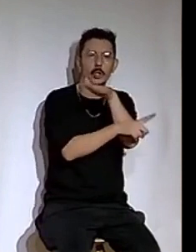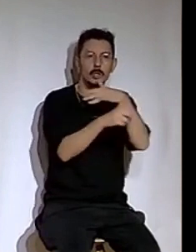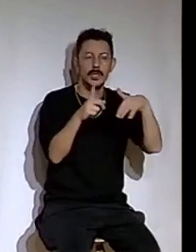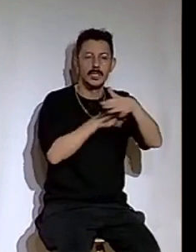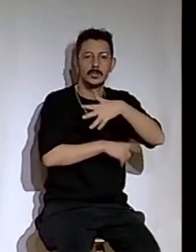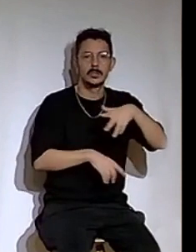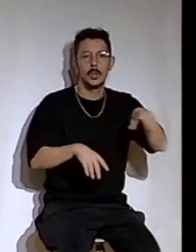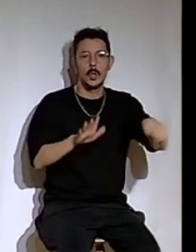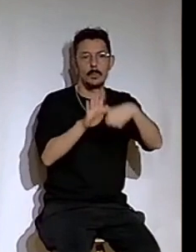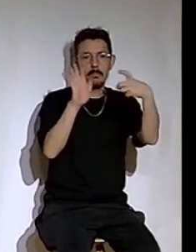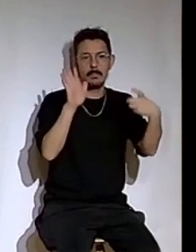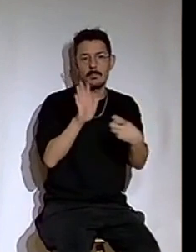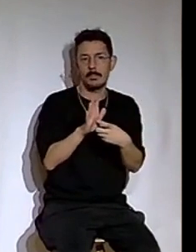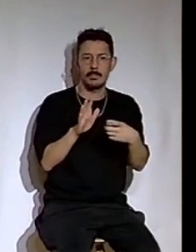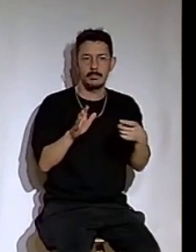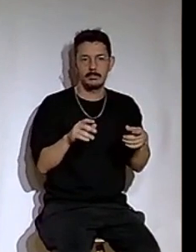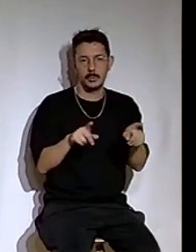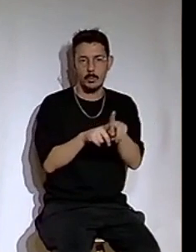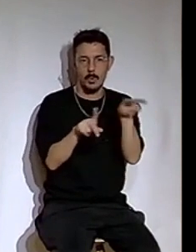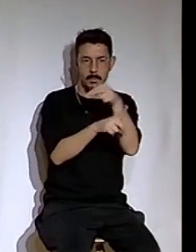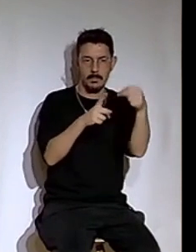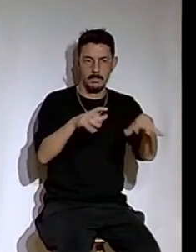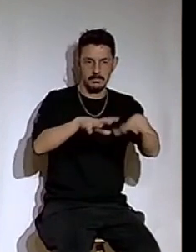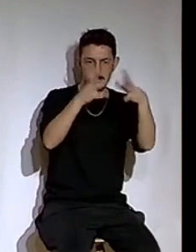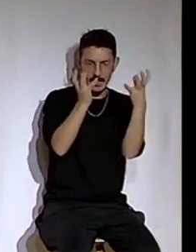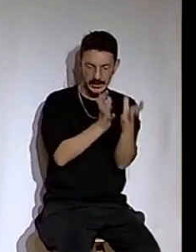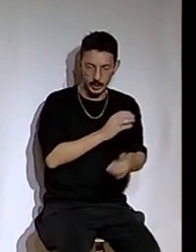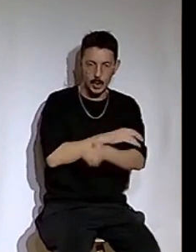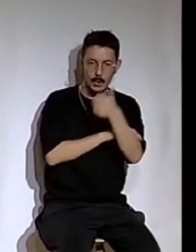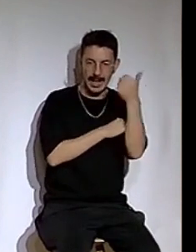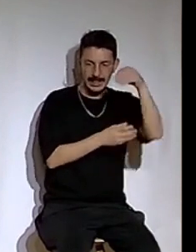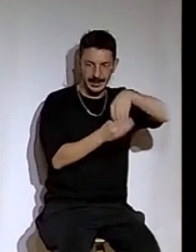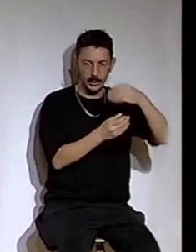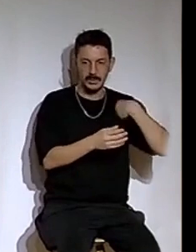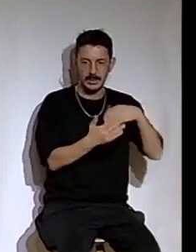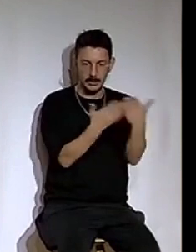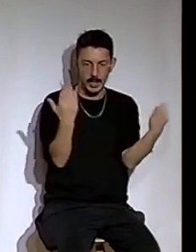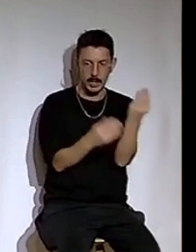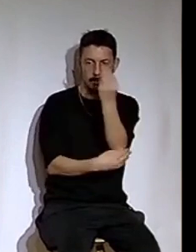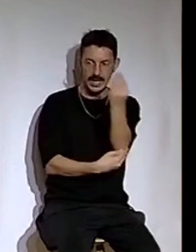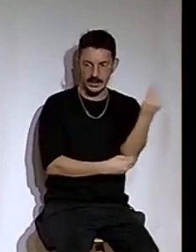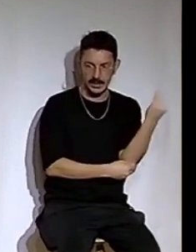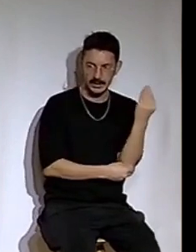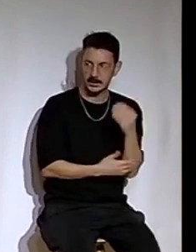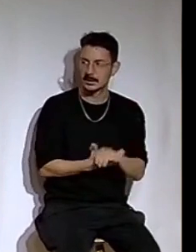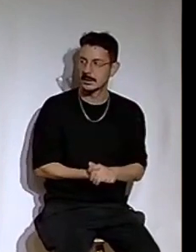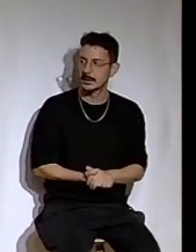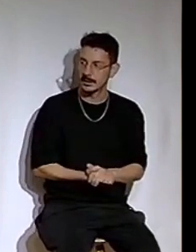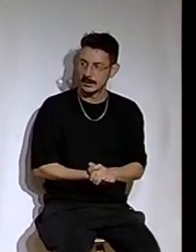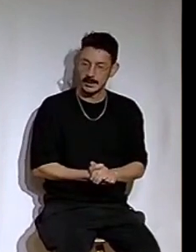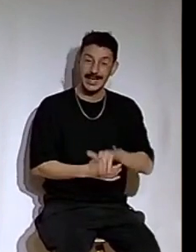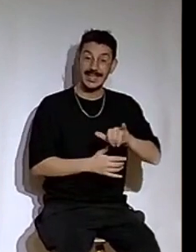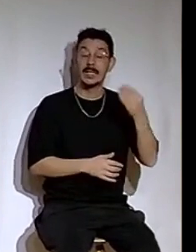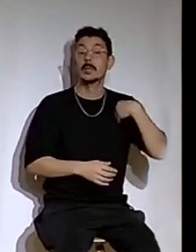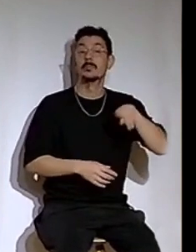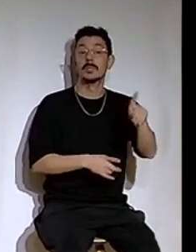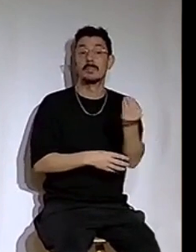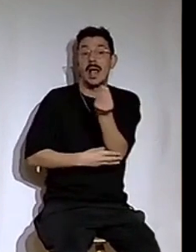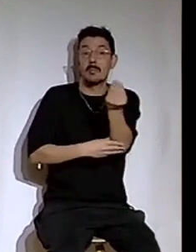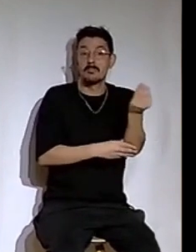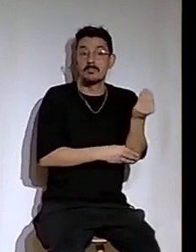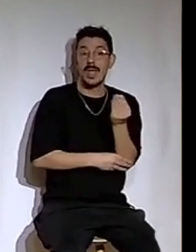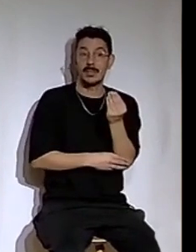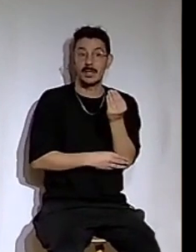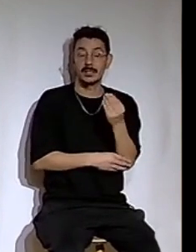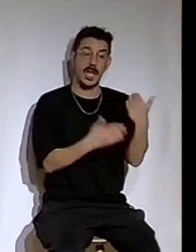que habían hecho las las migras en otro espacio Después tendremos un vídeo de paulatikay Victoria villasana que también